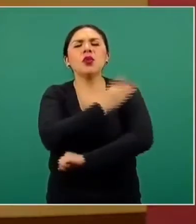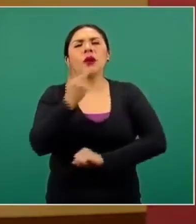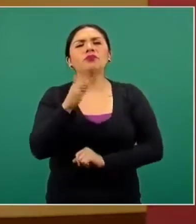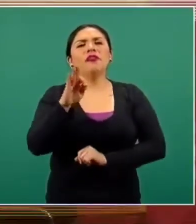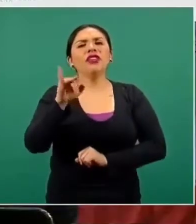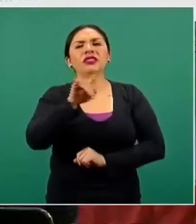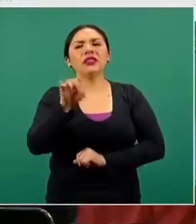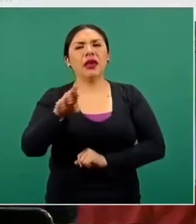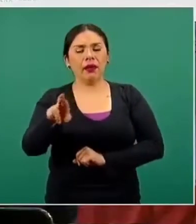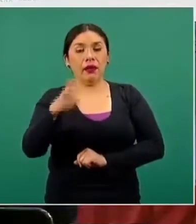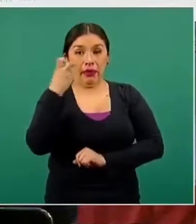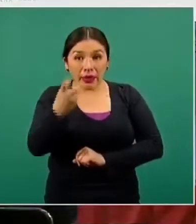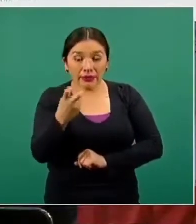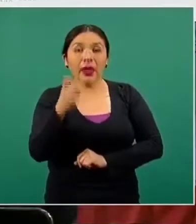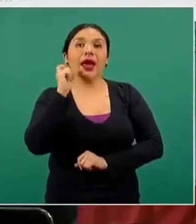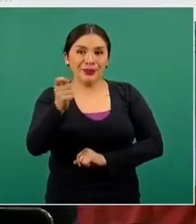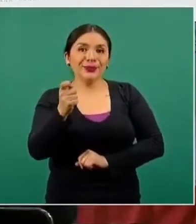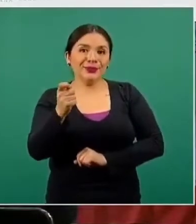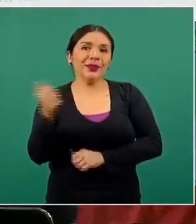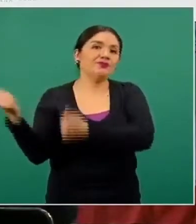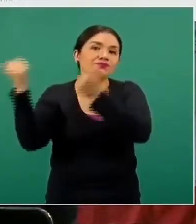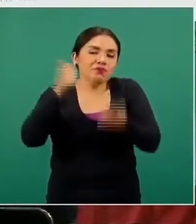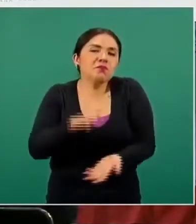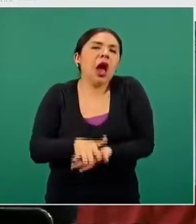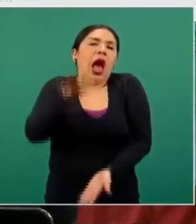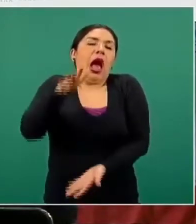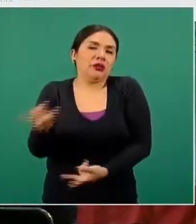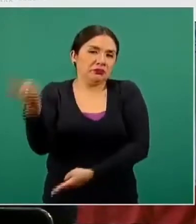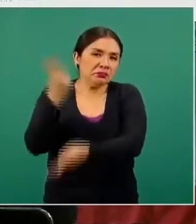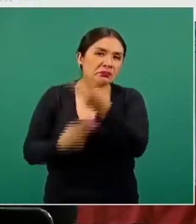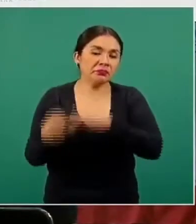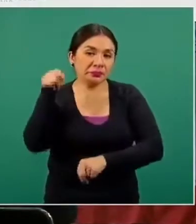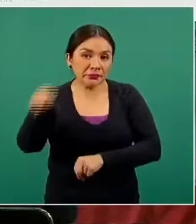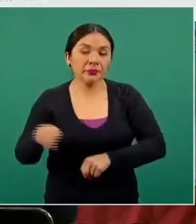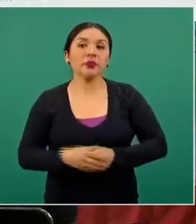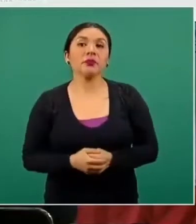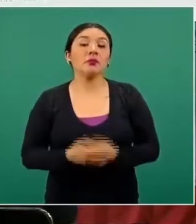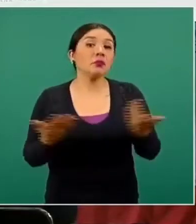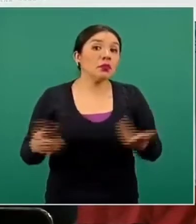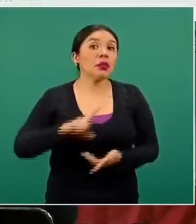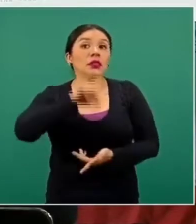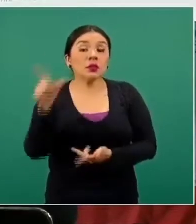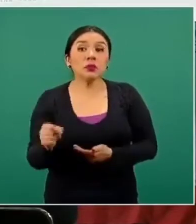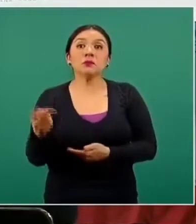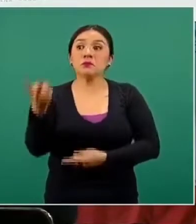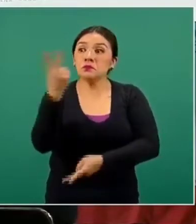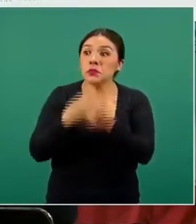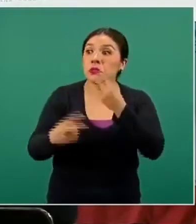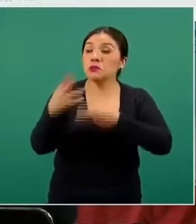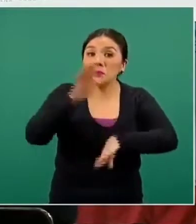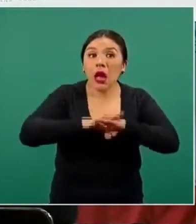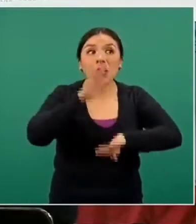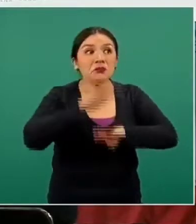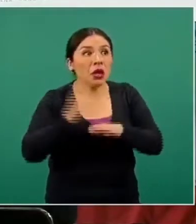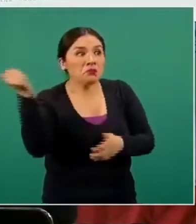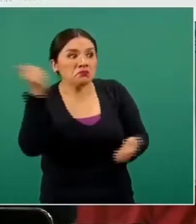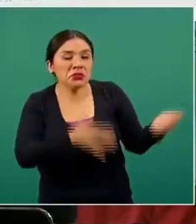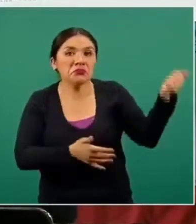Pfizer, que es la que recibimos en mayor cantidad. Y conforme se vayan liberando las distintas